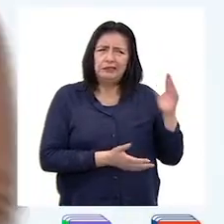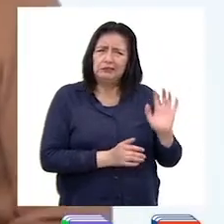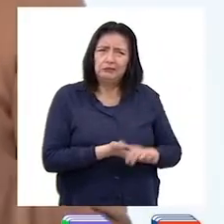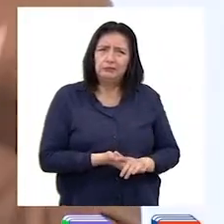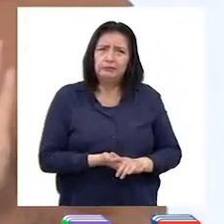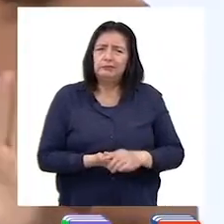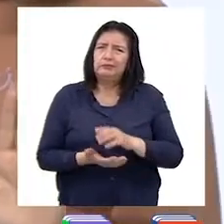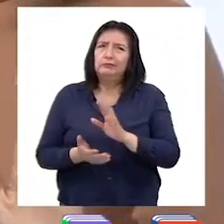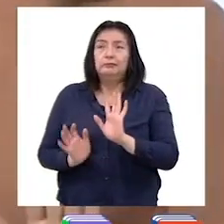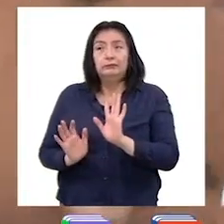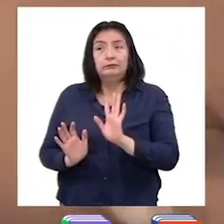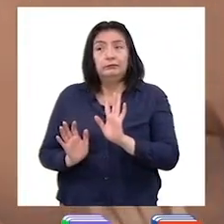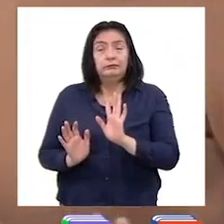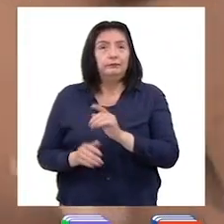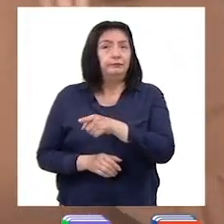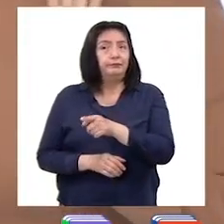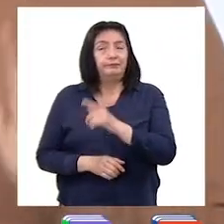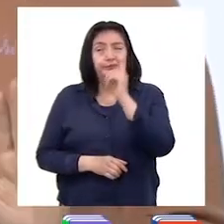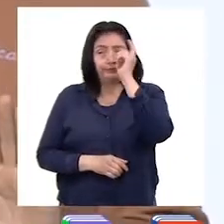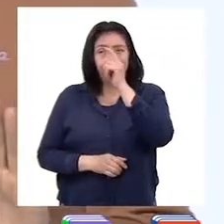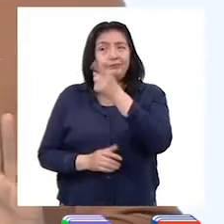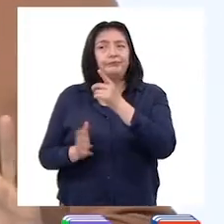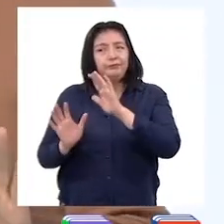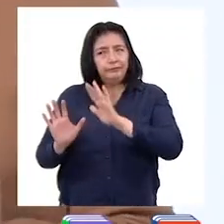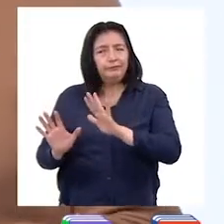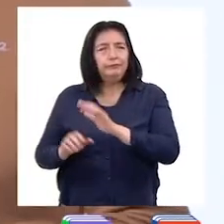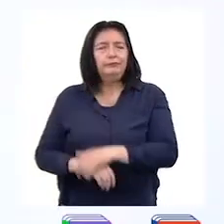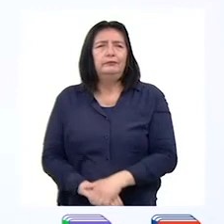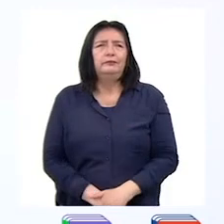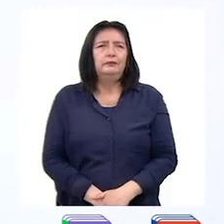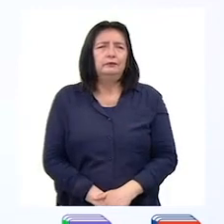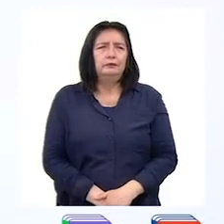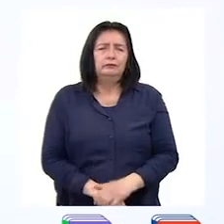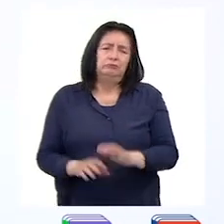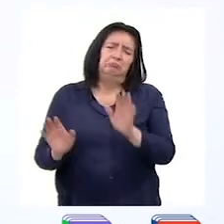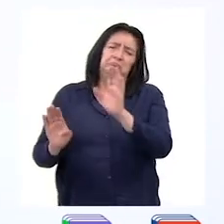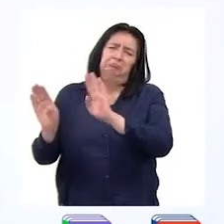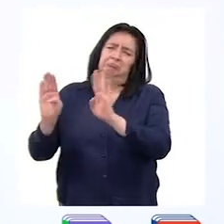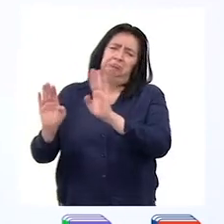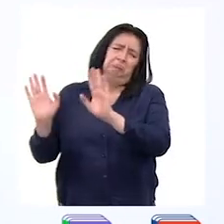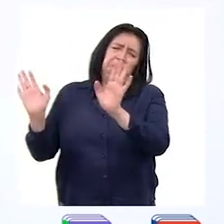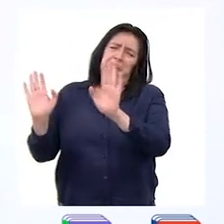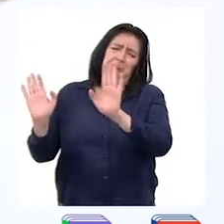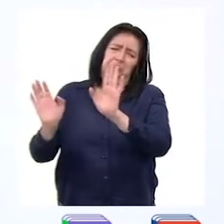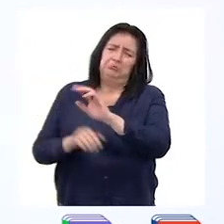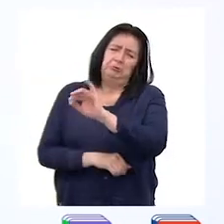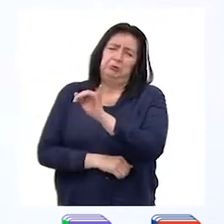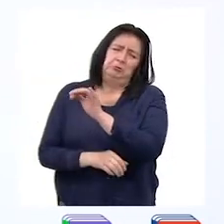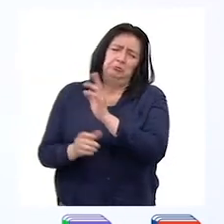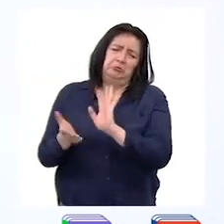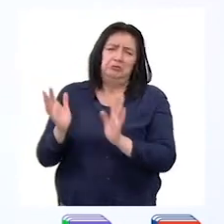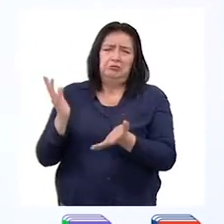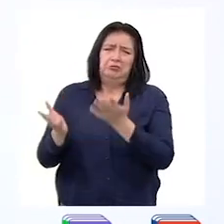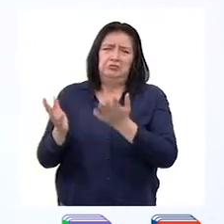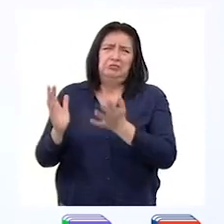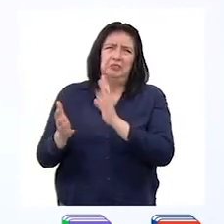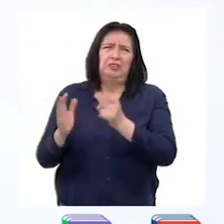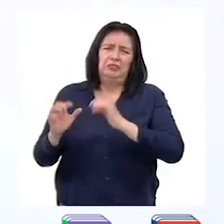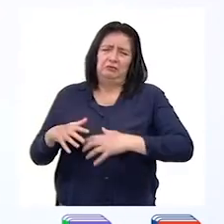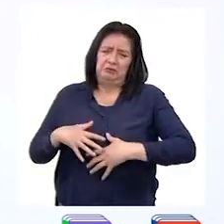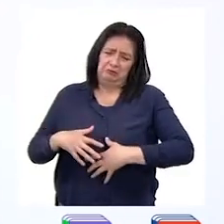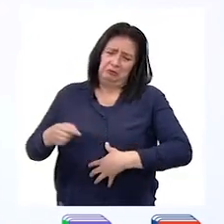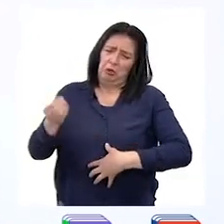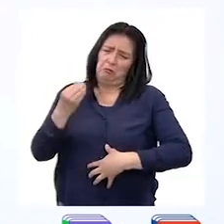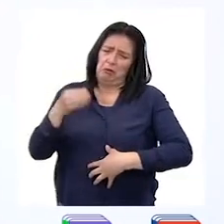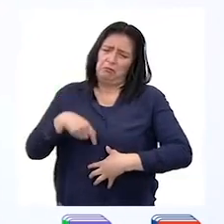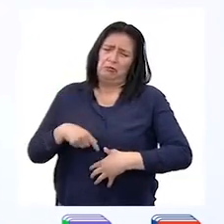veces. Felizmente, el tío la tranquilizó. No te preocupes, Juani. Seguro se ha